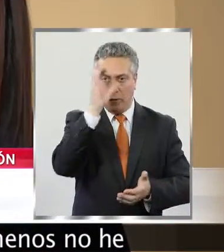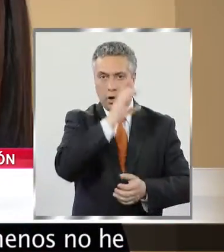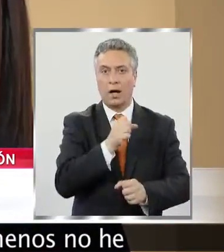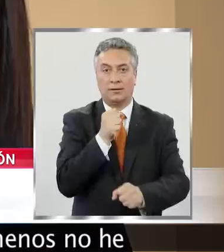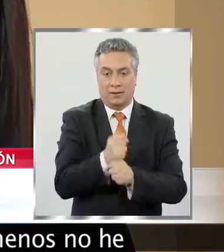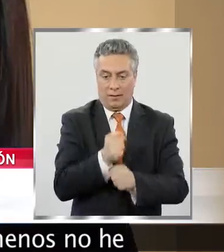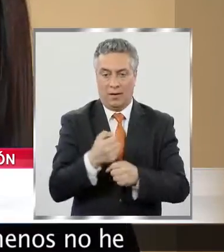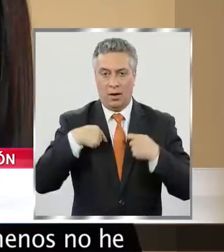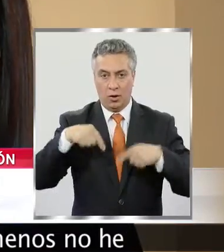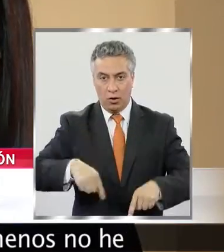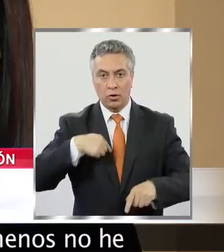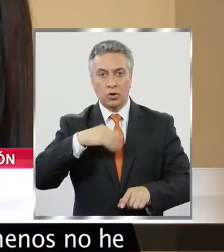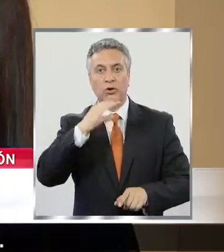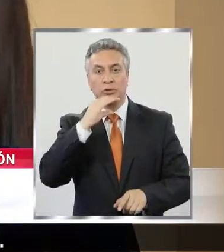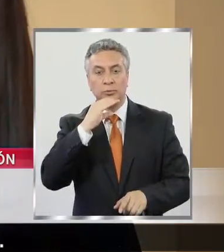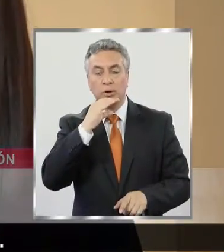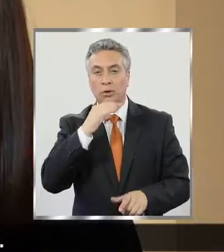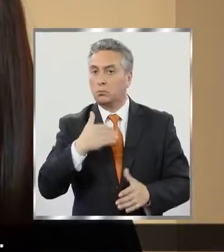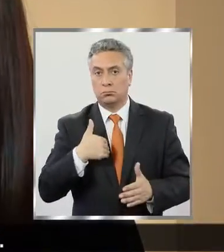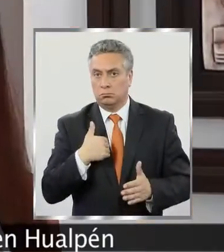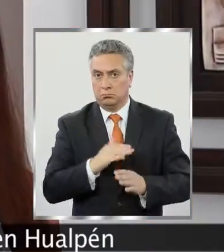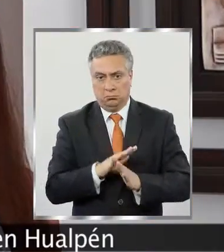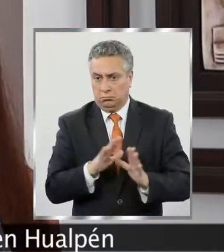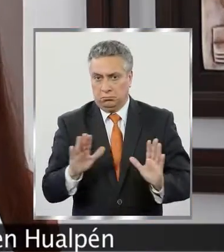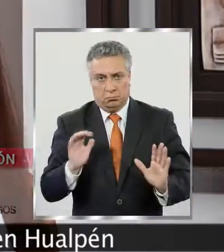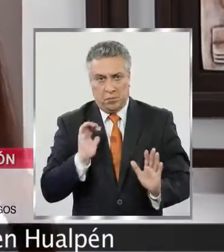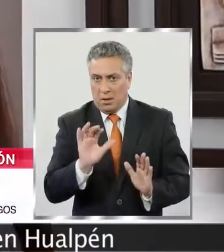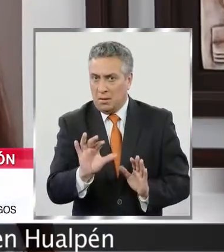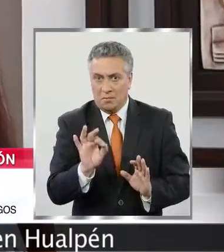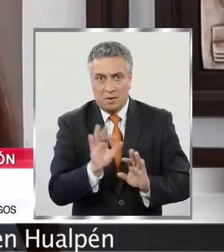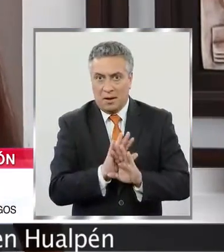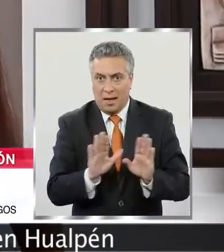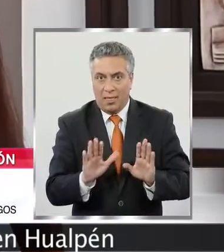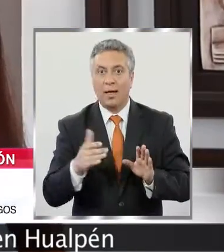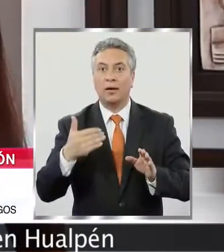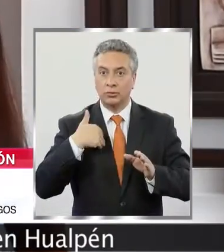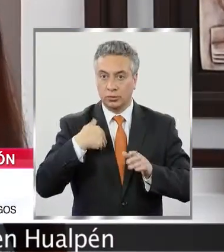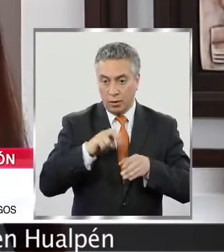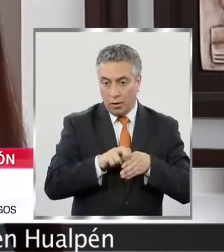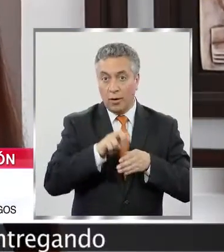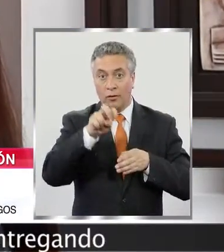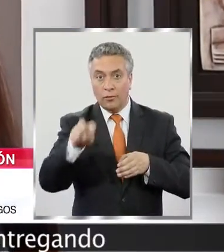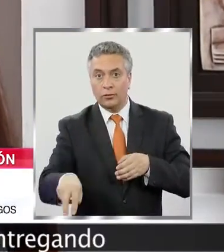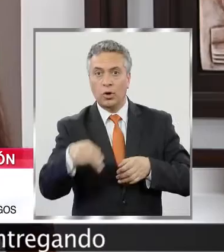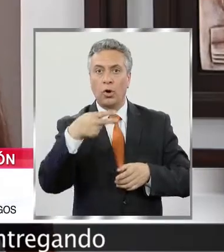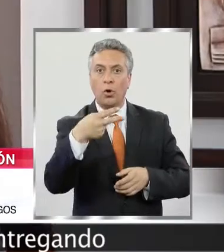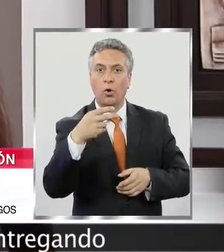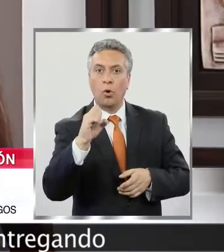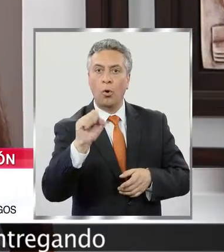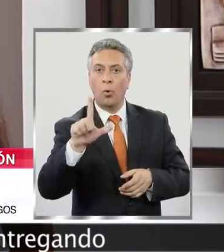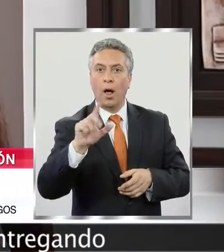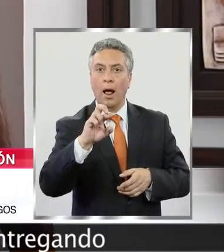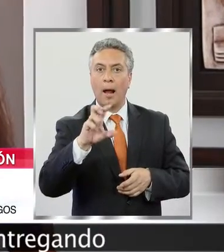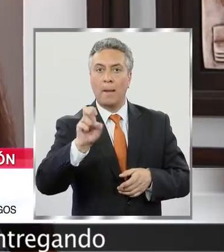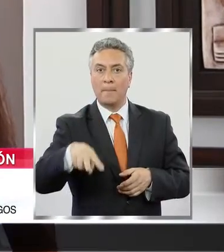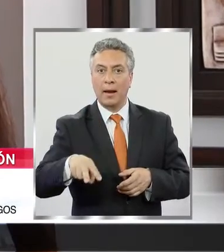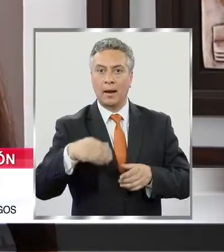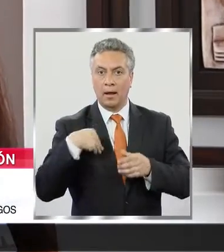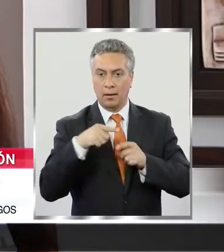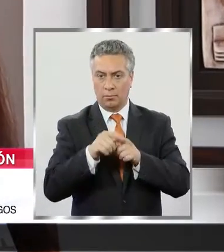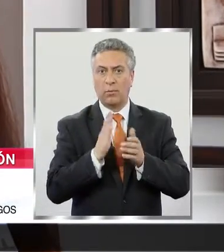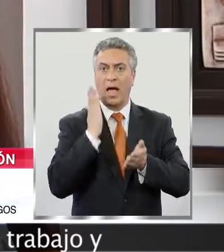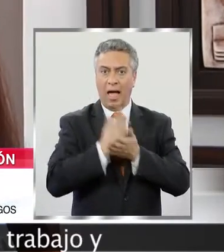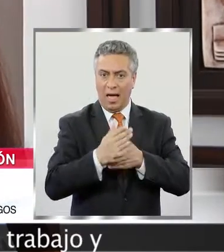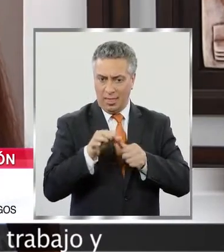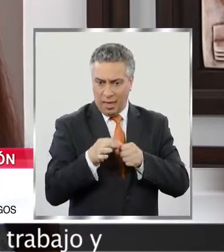en Concepción, por lo menos, no he encontrado nada. Me bajé a las 4 esquinas. En Hualpén y caminé hasta Inchalam entregando